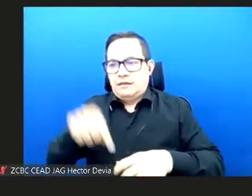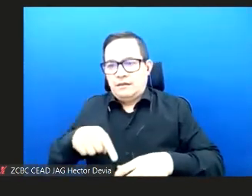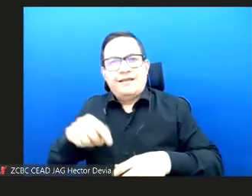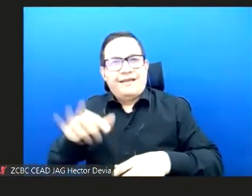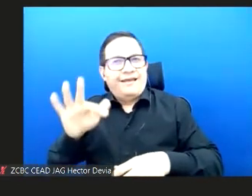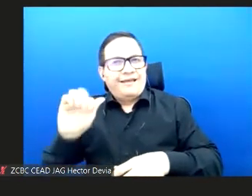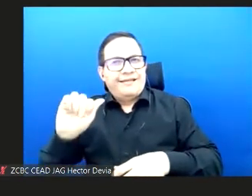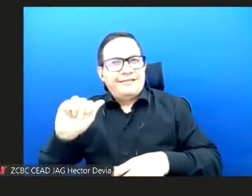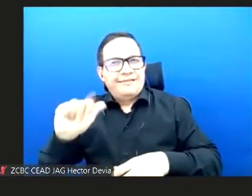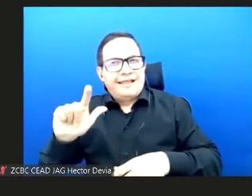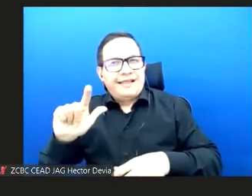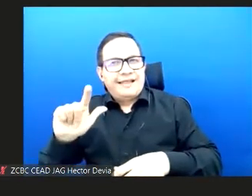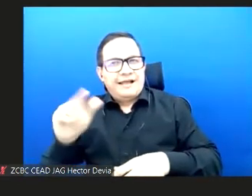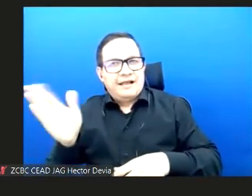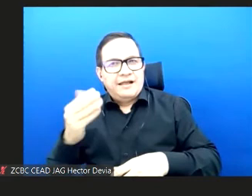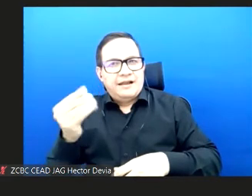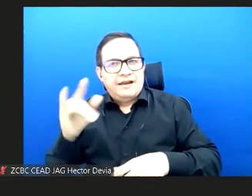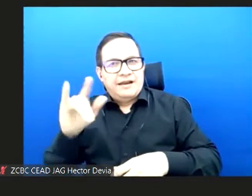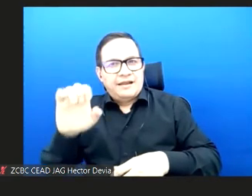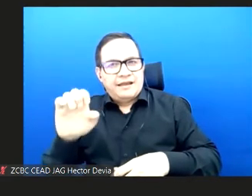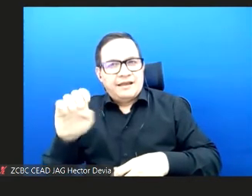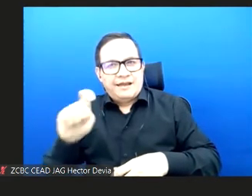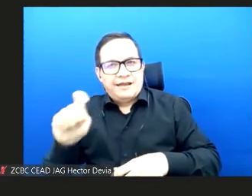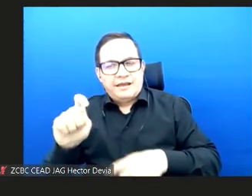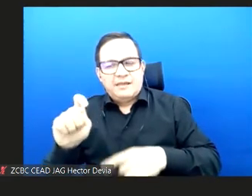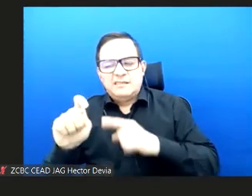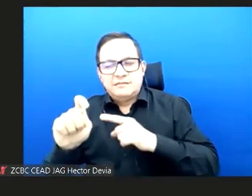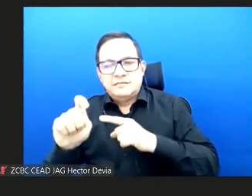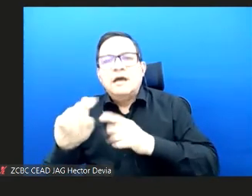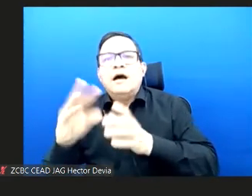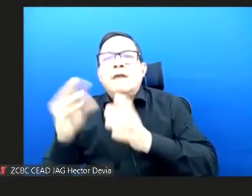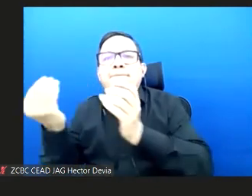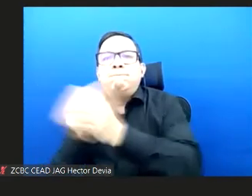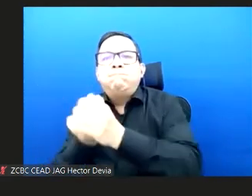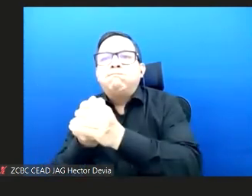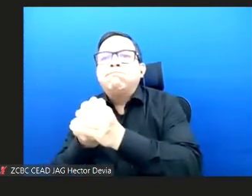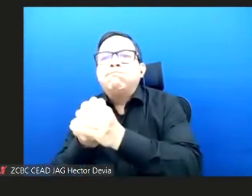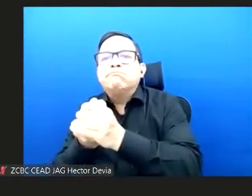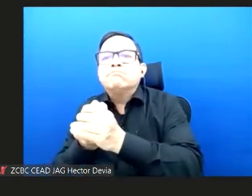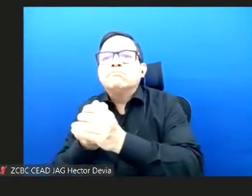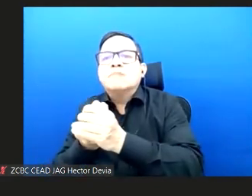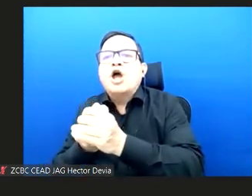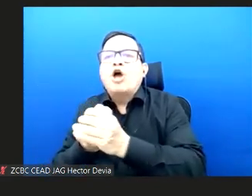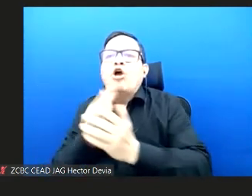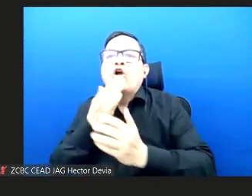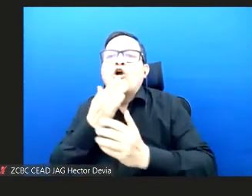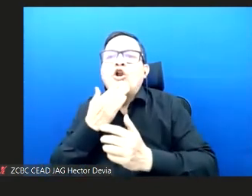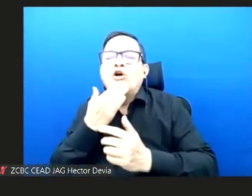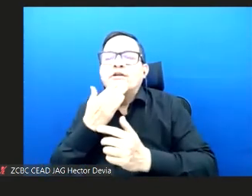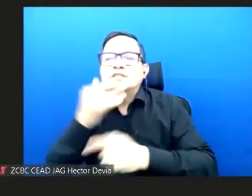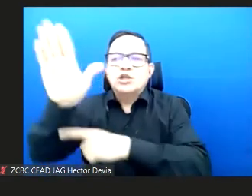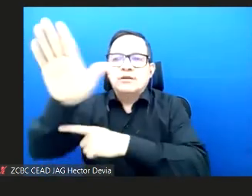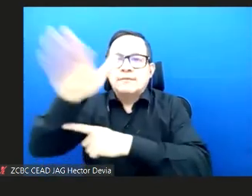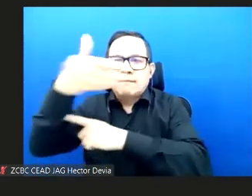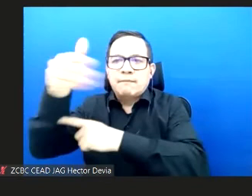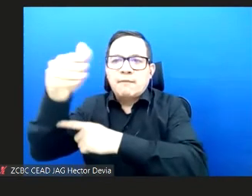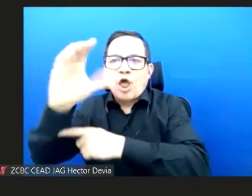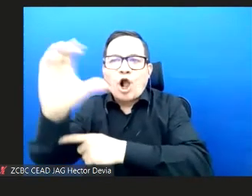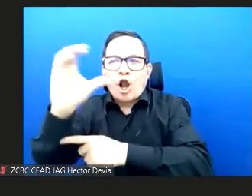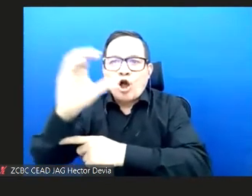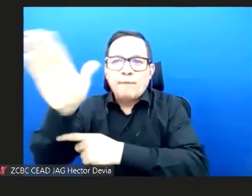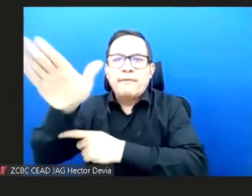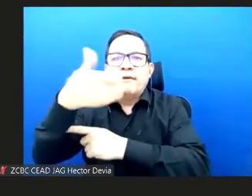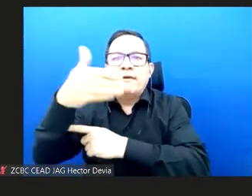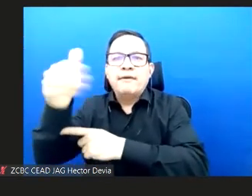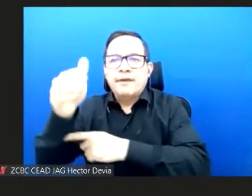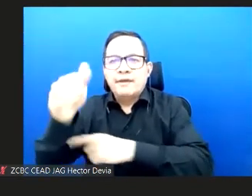X pertenece a colores de la bandera de Colombia. Entonces, recuerden que estas dos X con este slash,